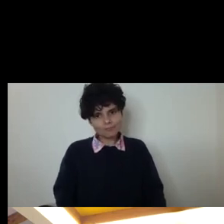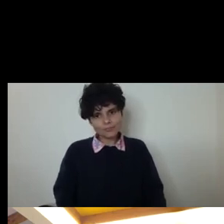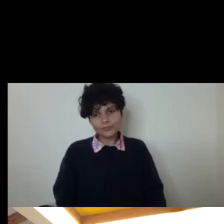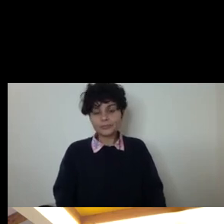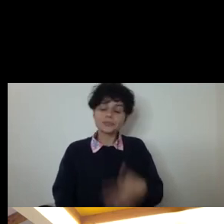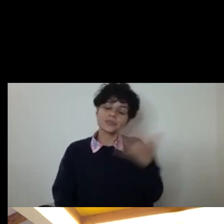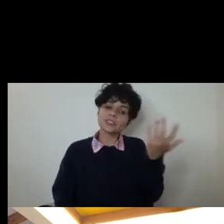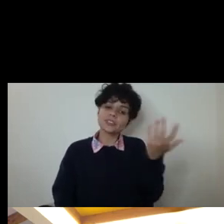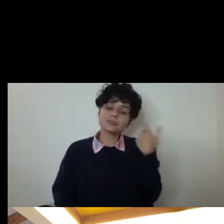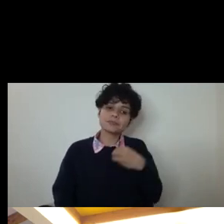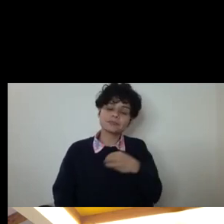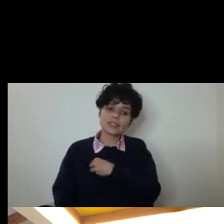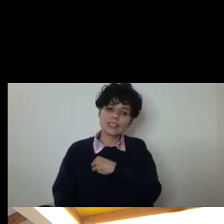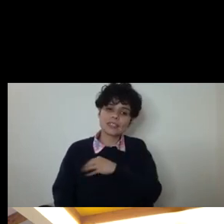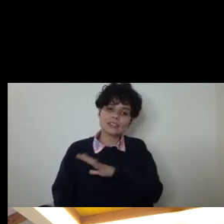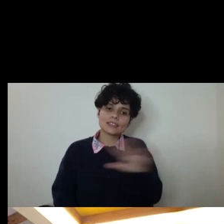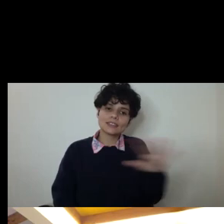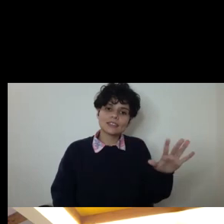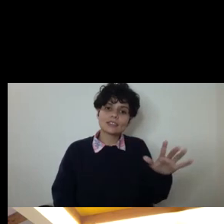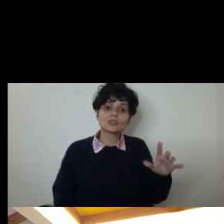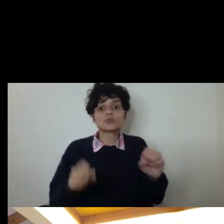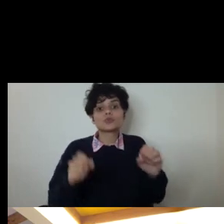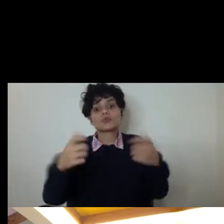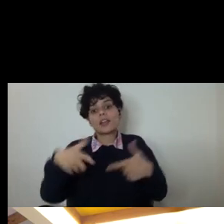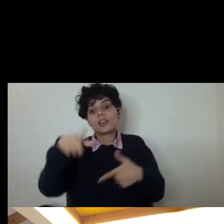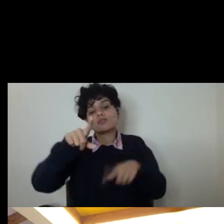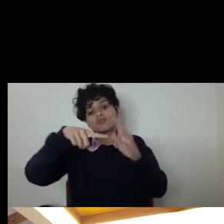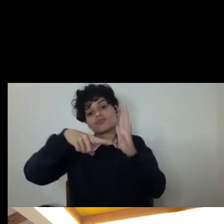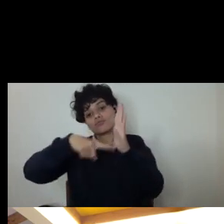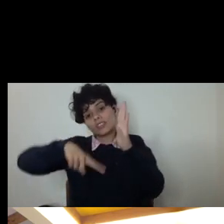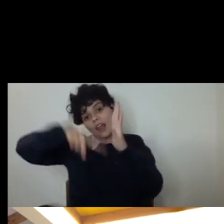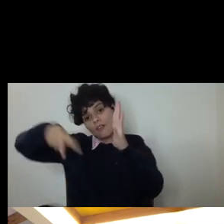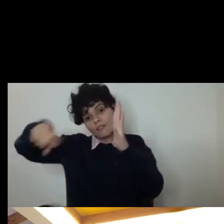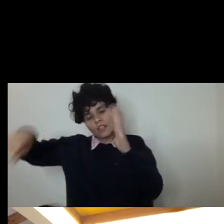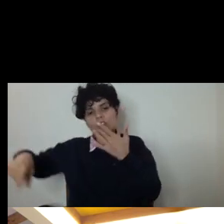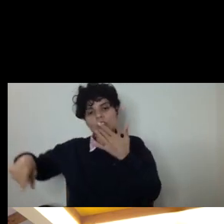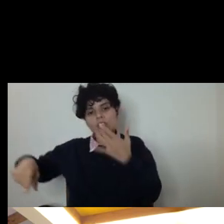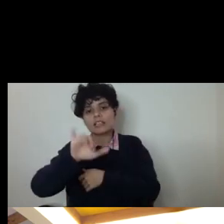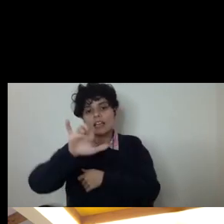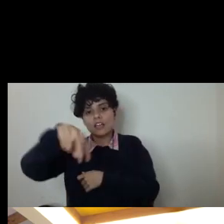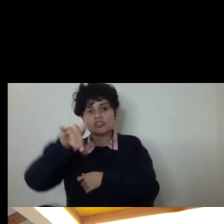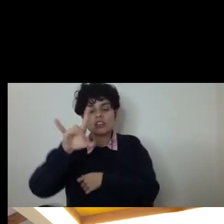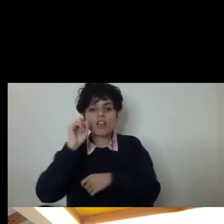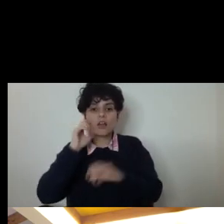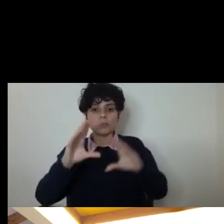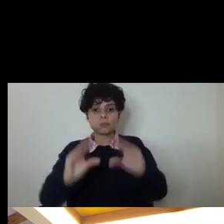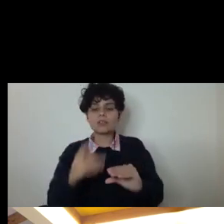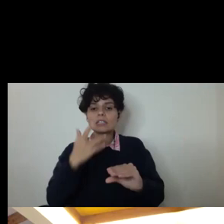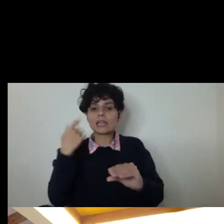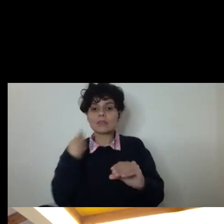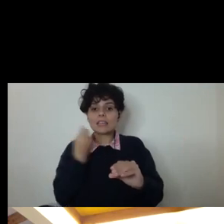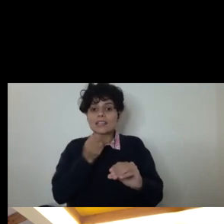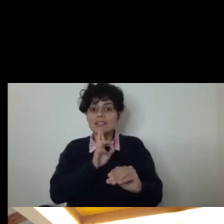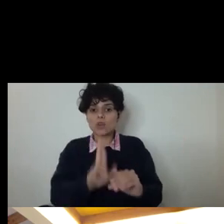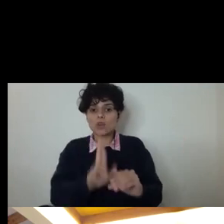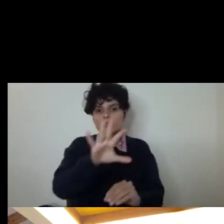Bueno, la cosa que menos mal que está graficado aquí, que cuando uno pone reanodina inhibitoria, las señales frente a los distintos estímulos,